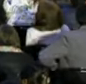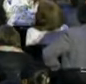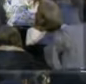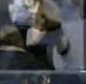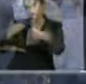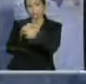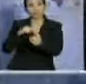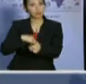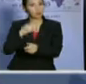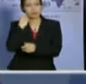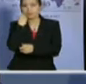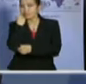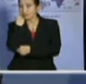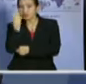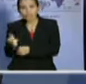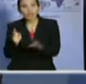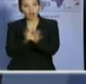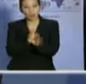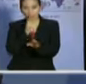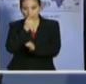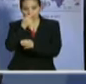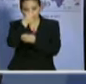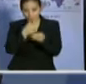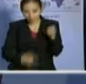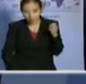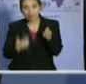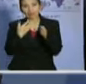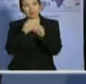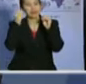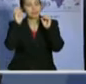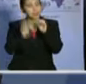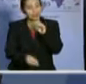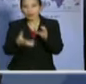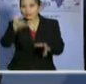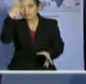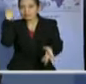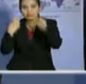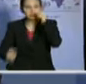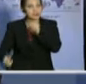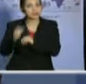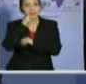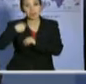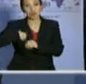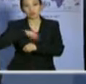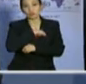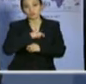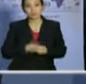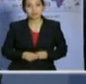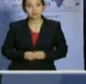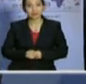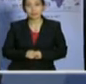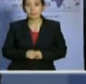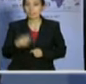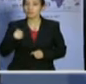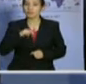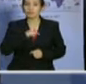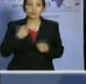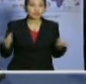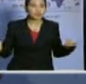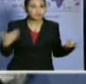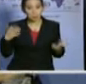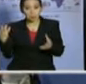Yo no quisiera dejar de mencionar que ha sido un aprendizaje también para nosotros. Hemos